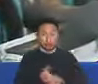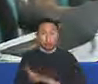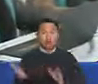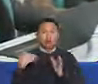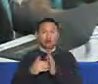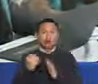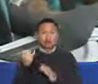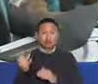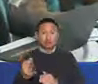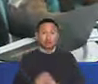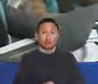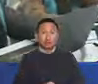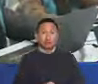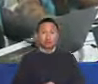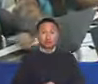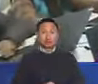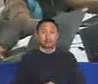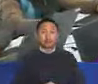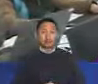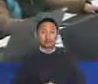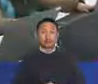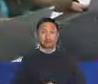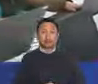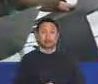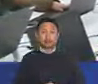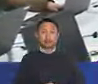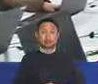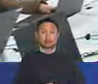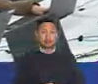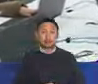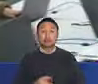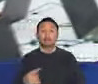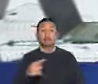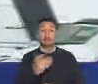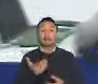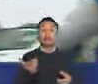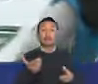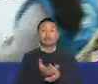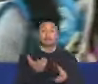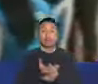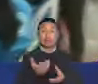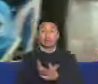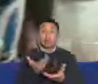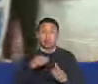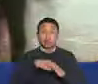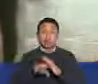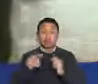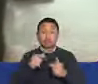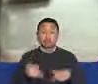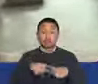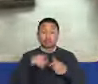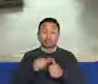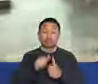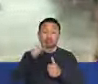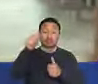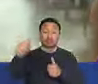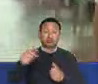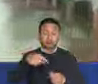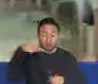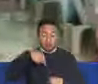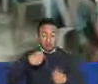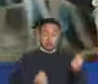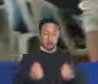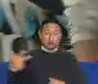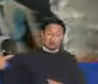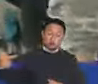reconteo. ¿Las actas ya han podido ingresar en la mayoría de otros lugares de zonas lejanas? ¿Continúan llegando camiones? ¿Hemos podido ver en el